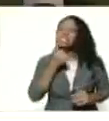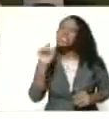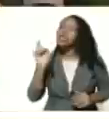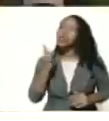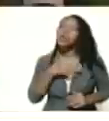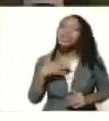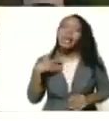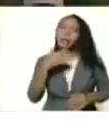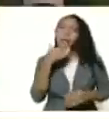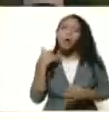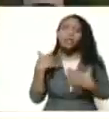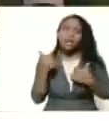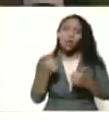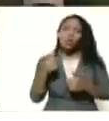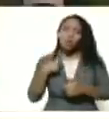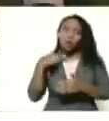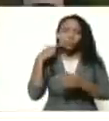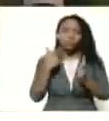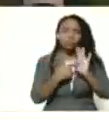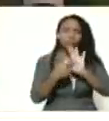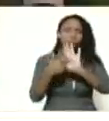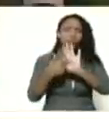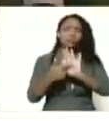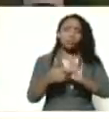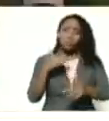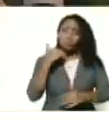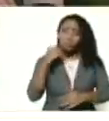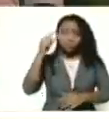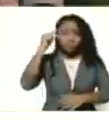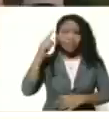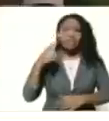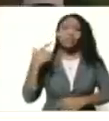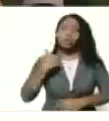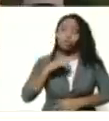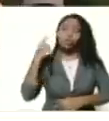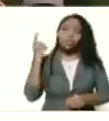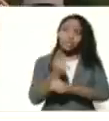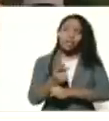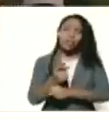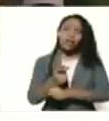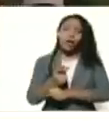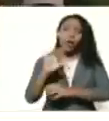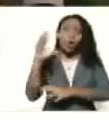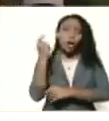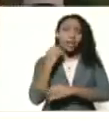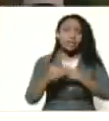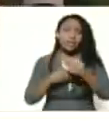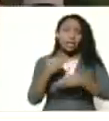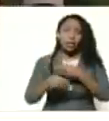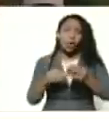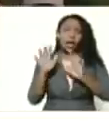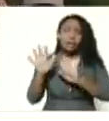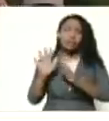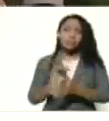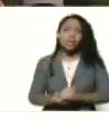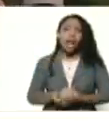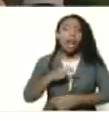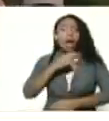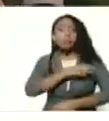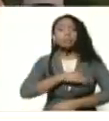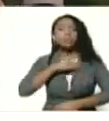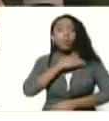quiere mejorar la salud? Yo he planteado. Y algún día tendremos que lograrlo, porque ya hemos avanzado en algunos preparativos. La